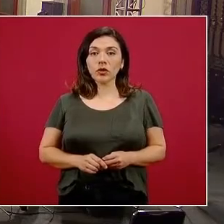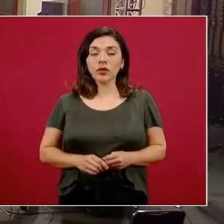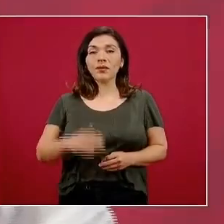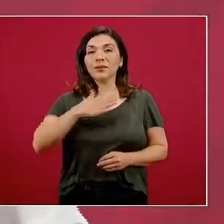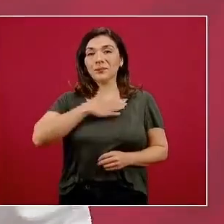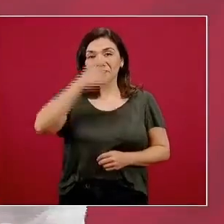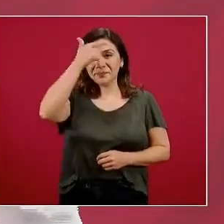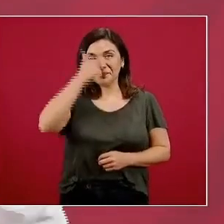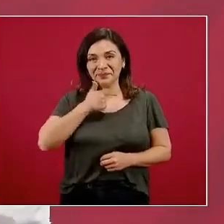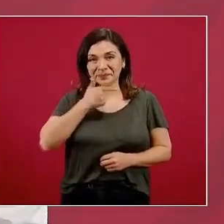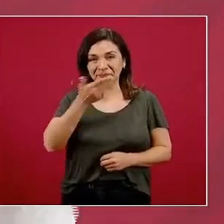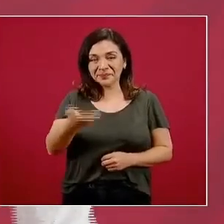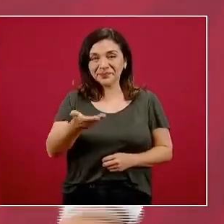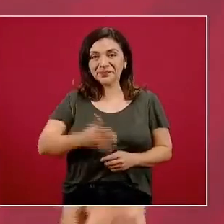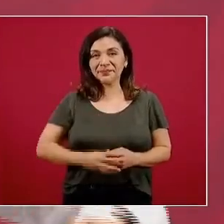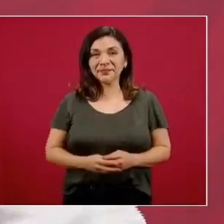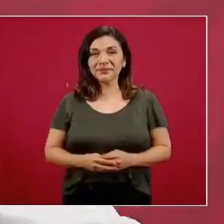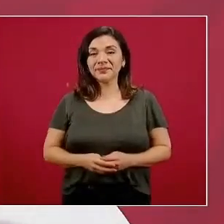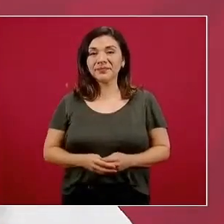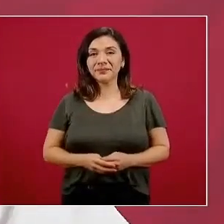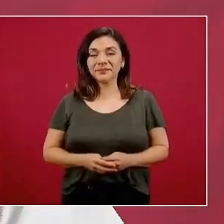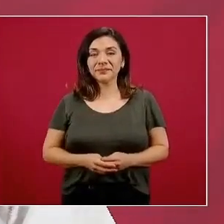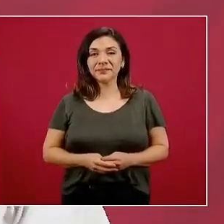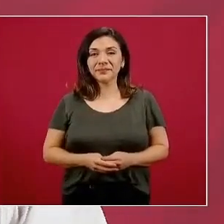Buenas noches.